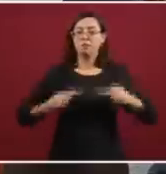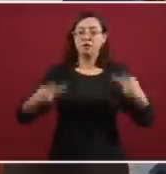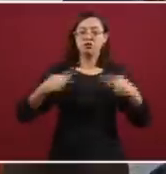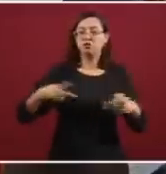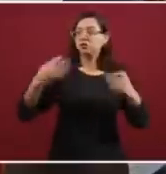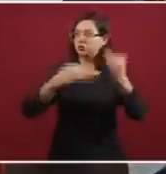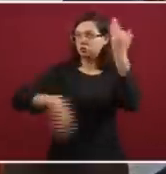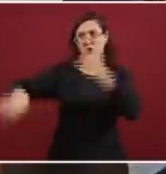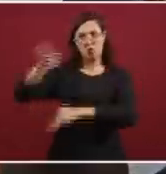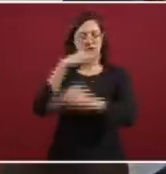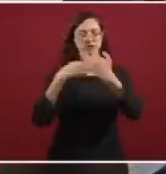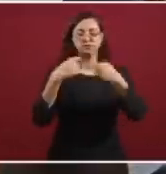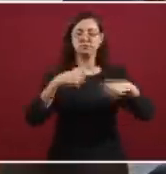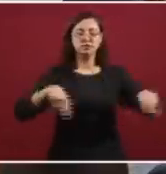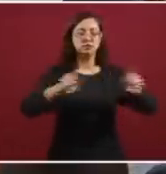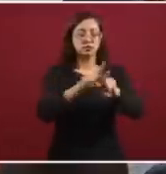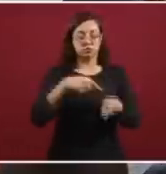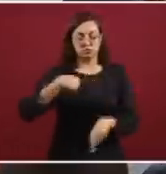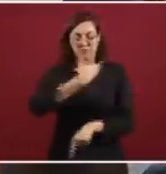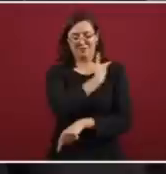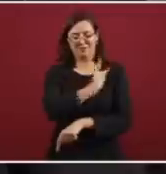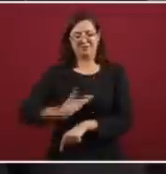muchas actividades.